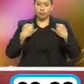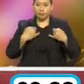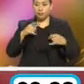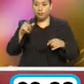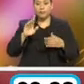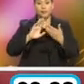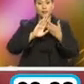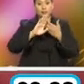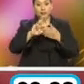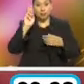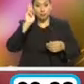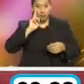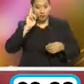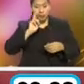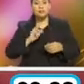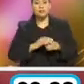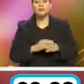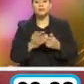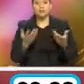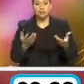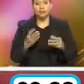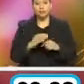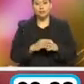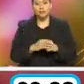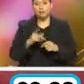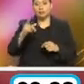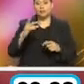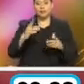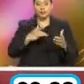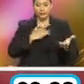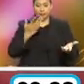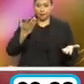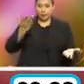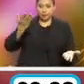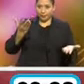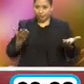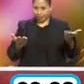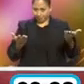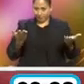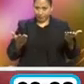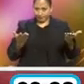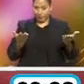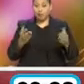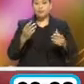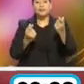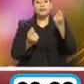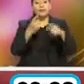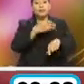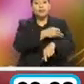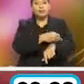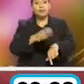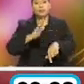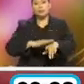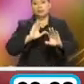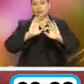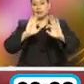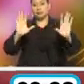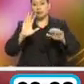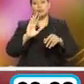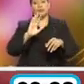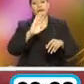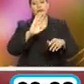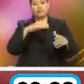en adicciones, tengan pues la mayor estabilidad que se pueda, ¿no? Hay familias que son más vulnerables a caer